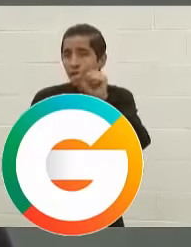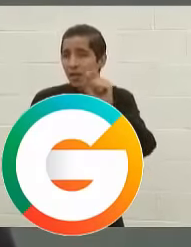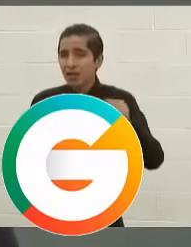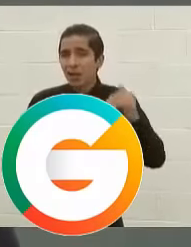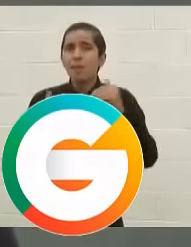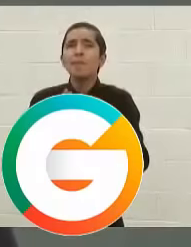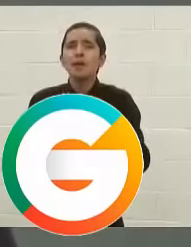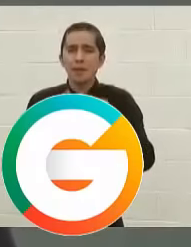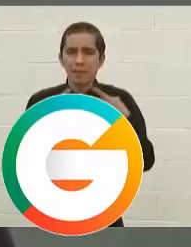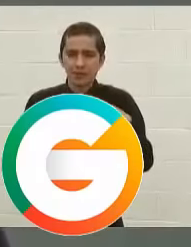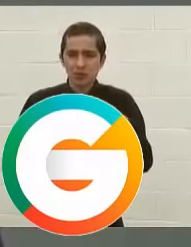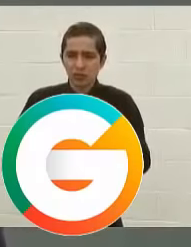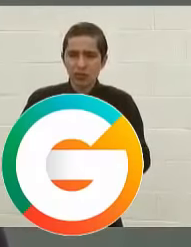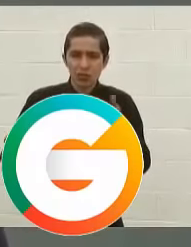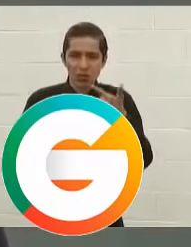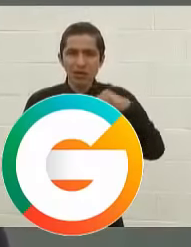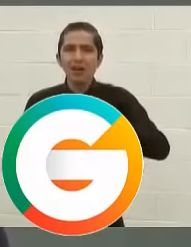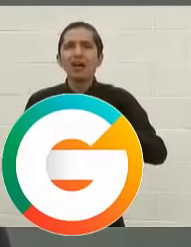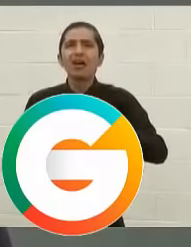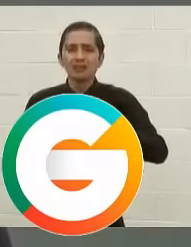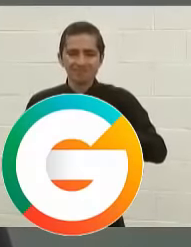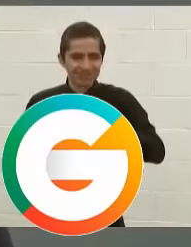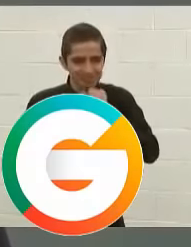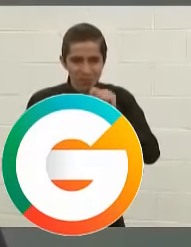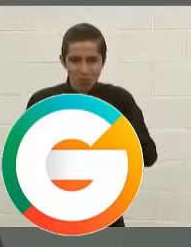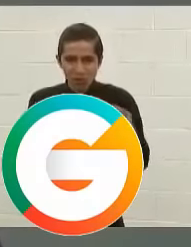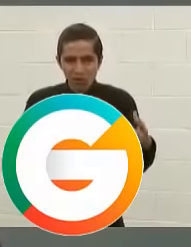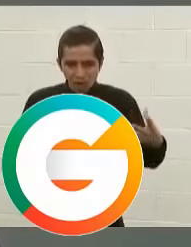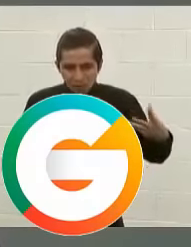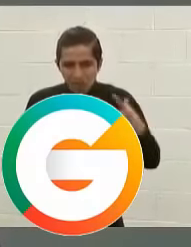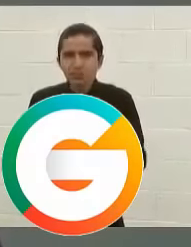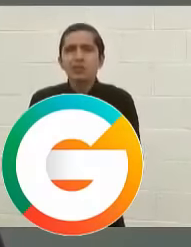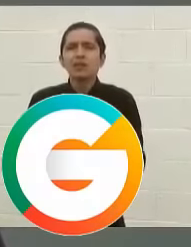mil elementos. Conforme vayan